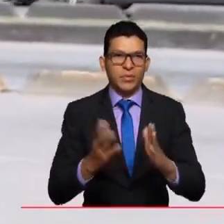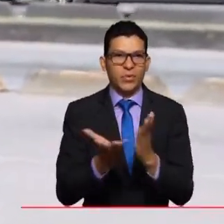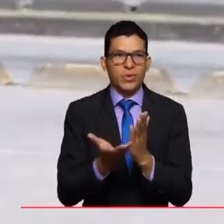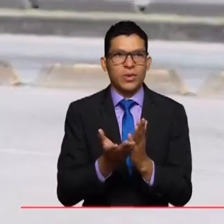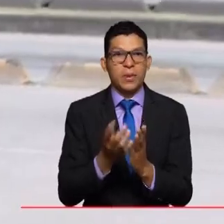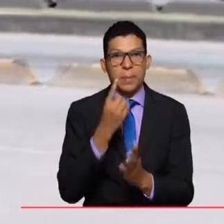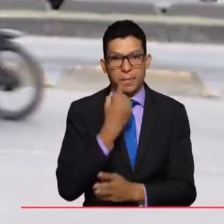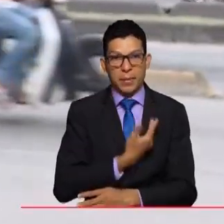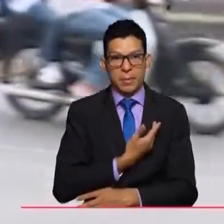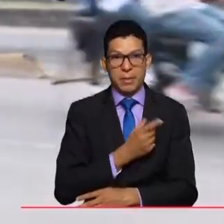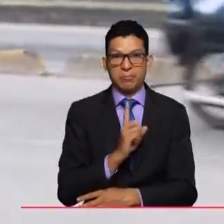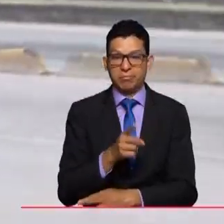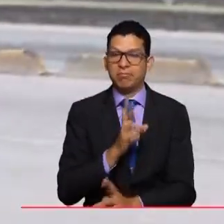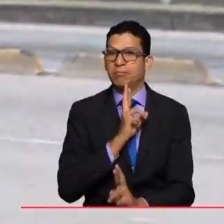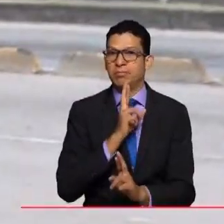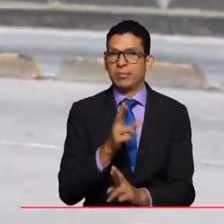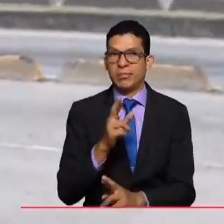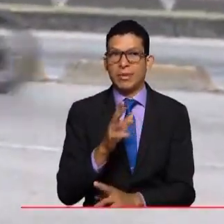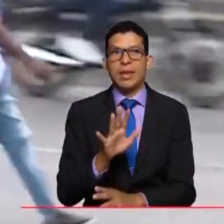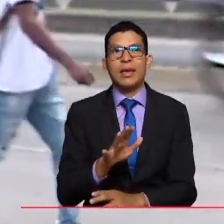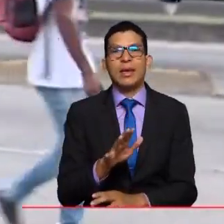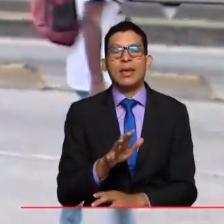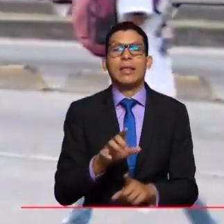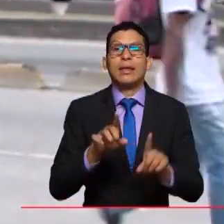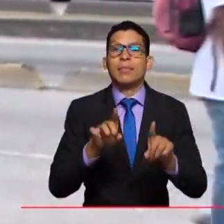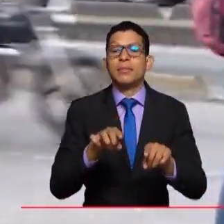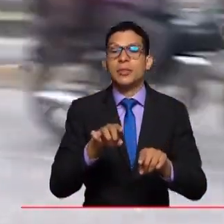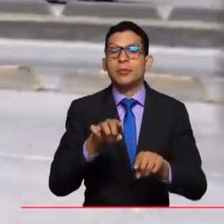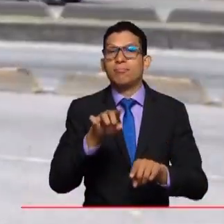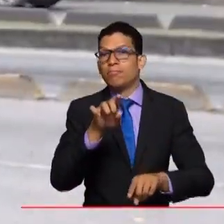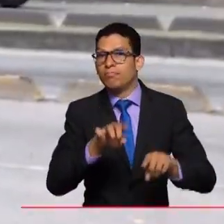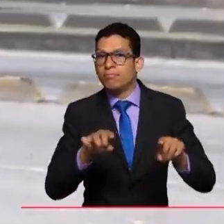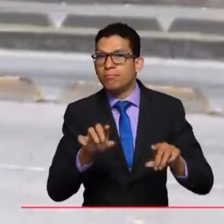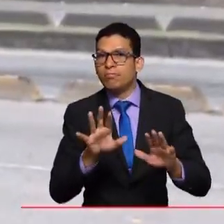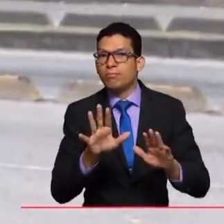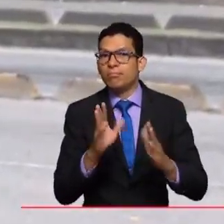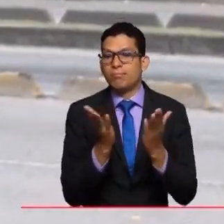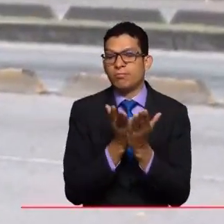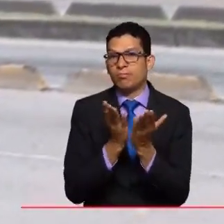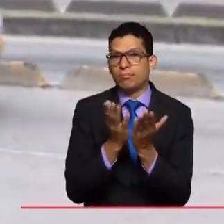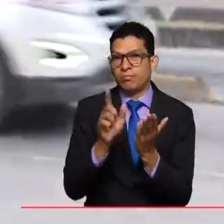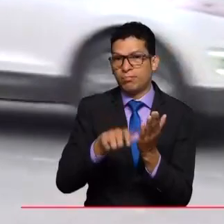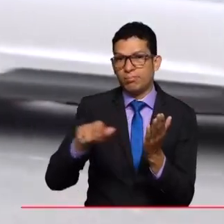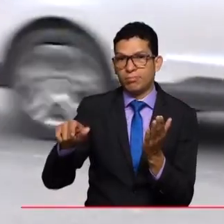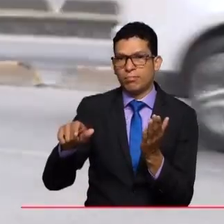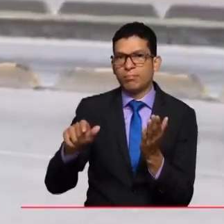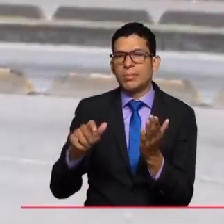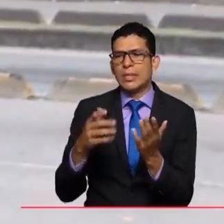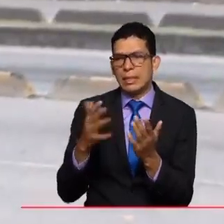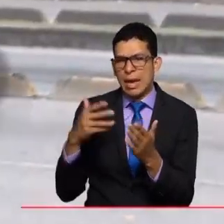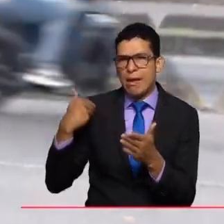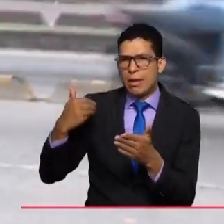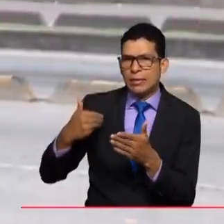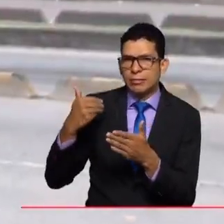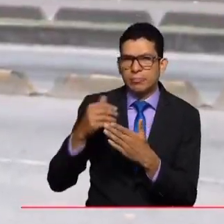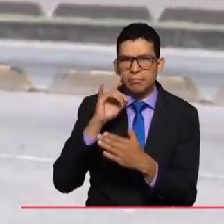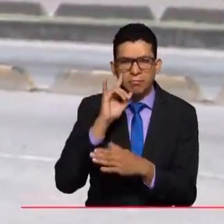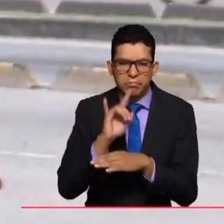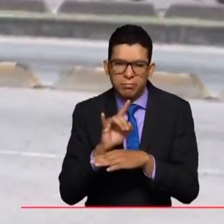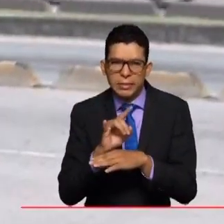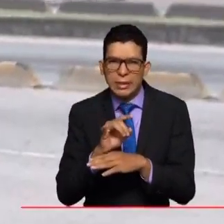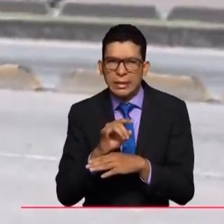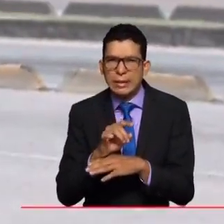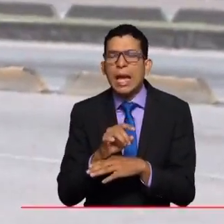de familia y de algunos estudiantes que vienen pues haciendo algún tipo